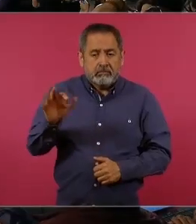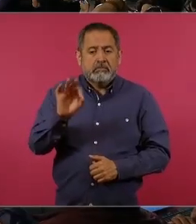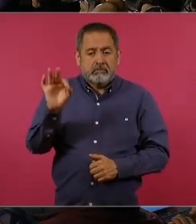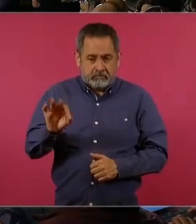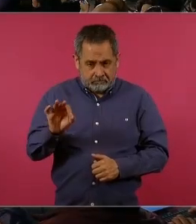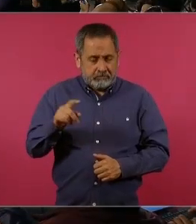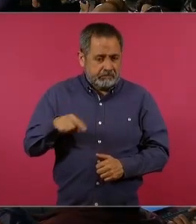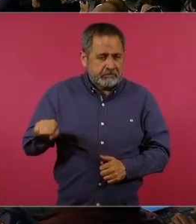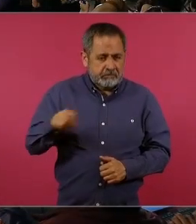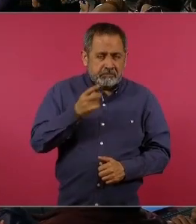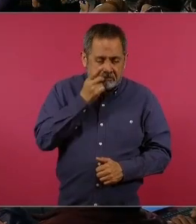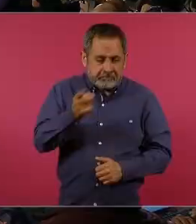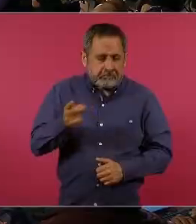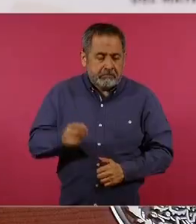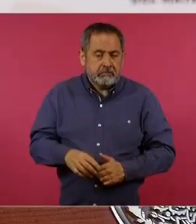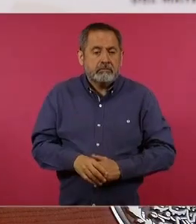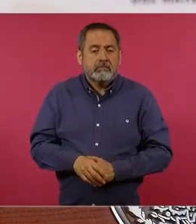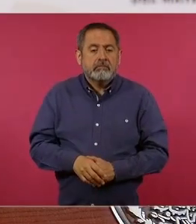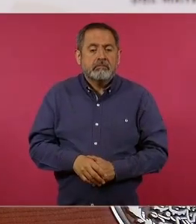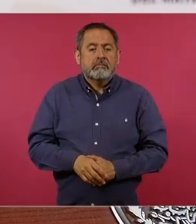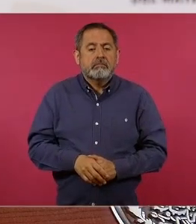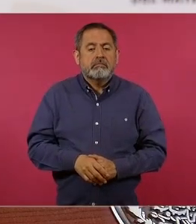13%,